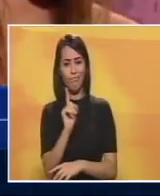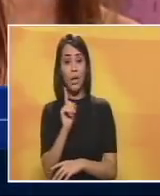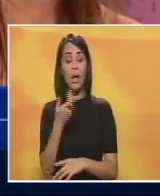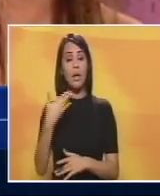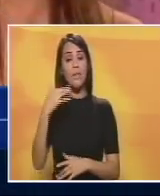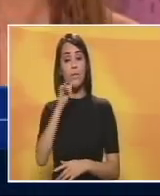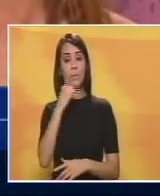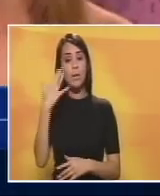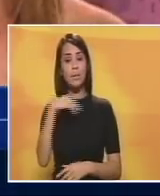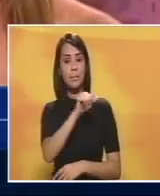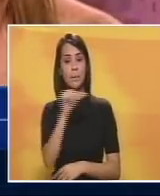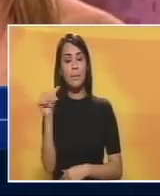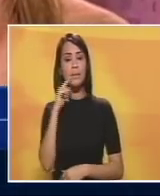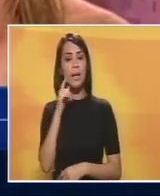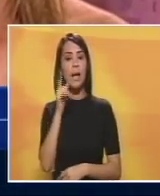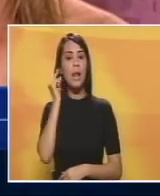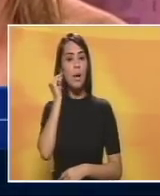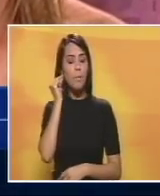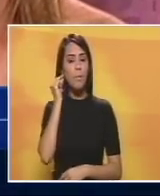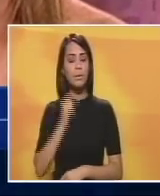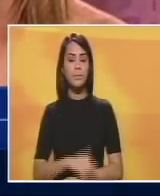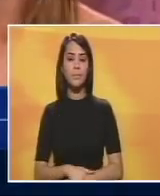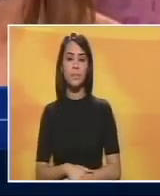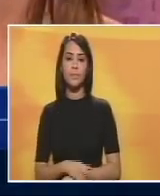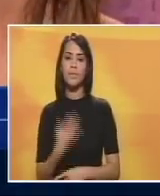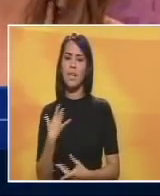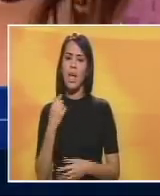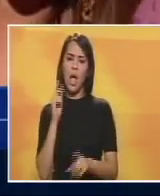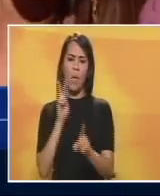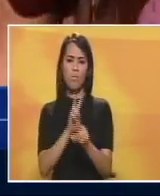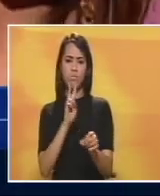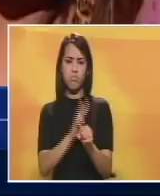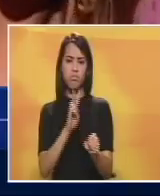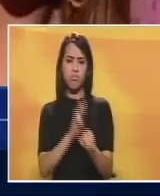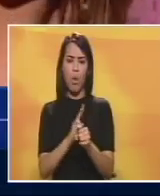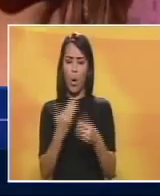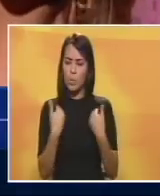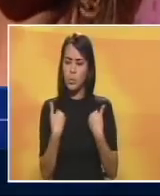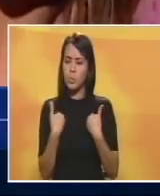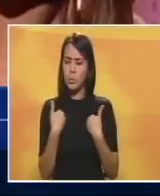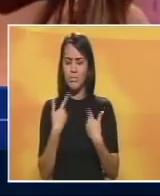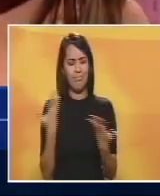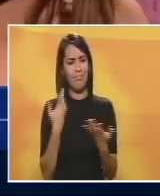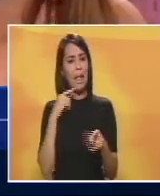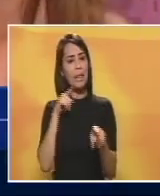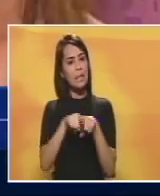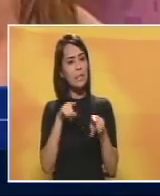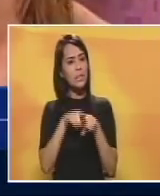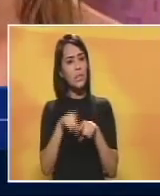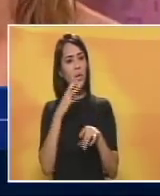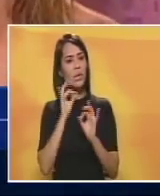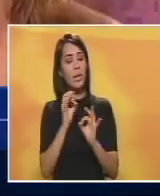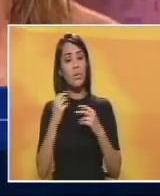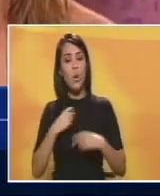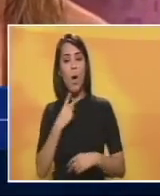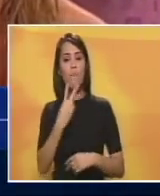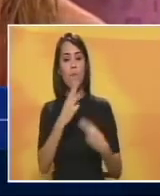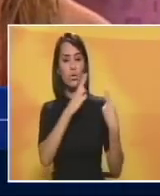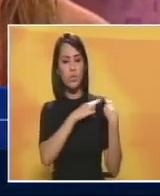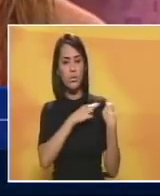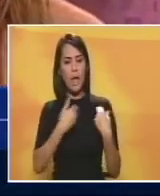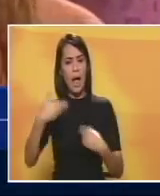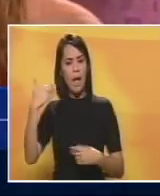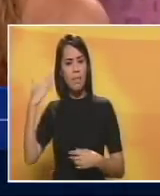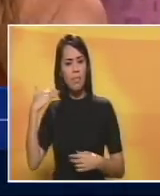semana pasada que las mujeres lucían débiles al hablar de los abusos sexuales que sufrieron. Ella criticó que no hayan alzado sus voces al momento